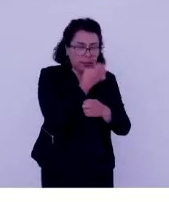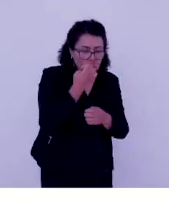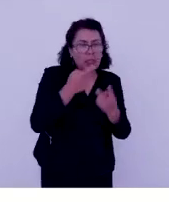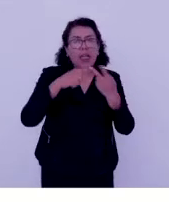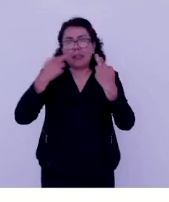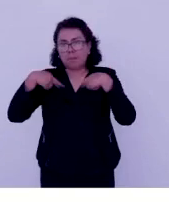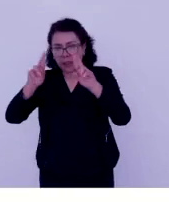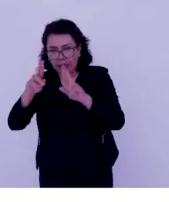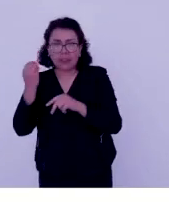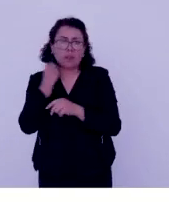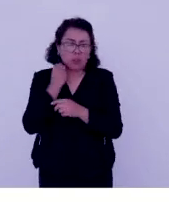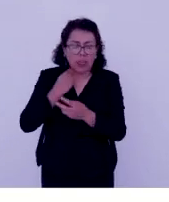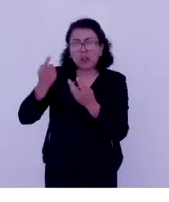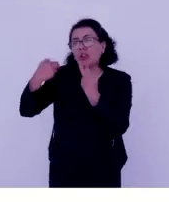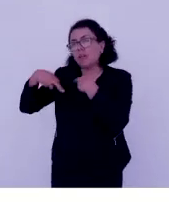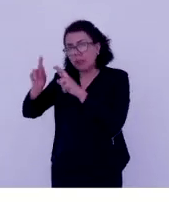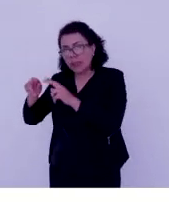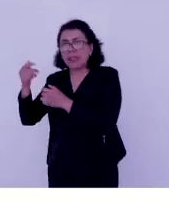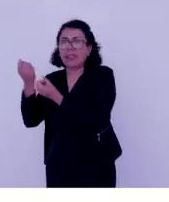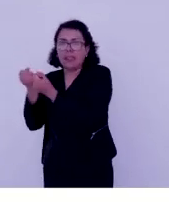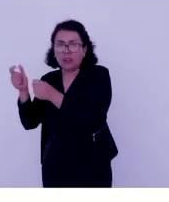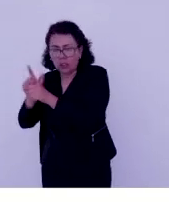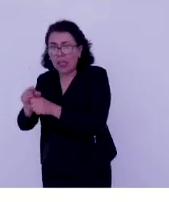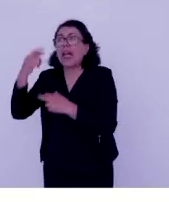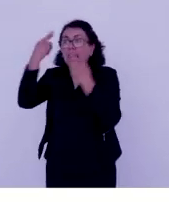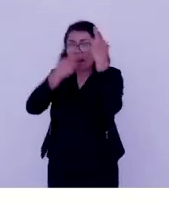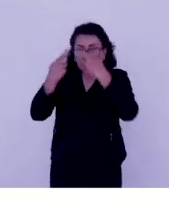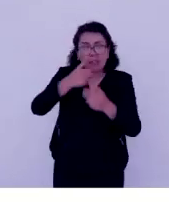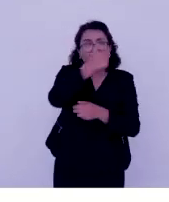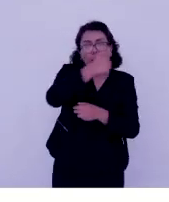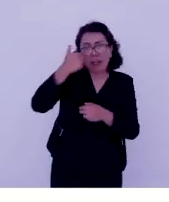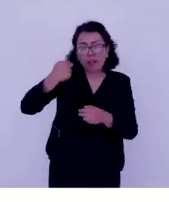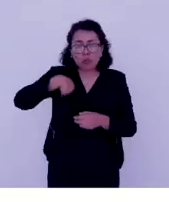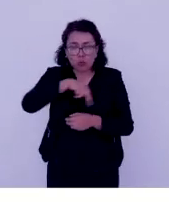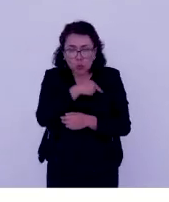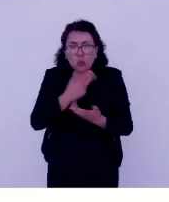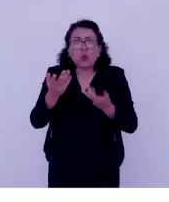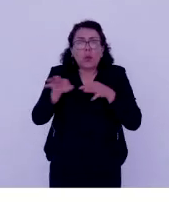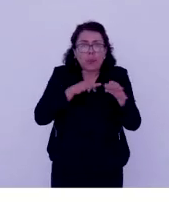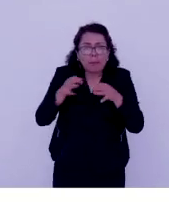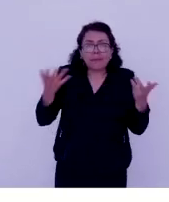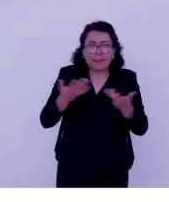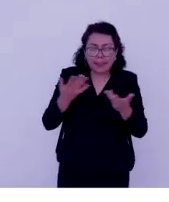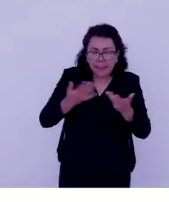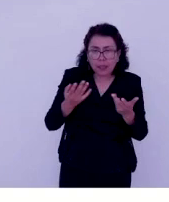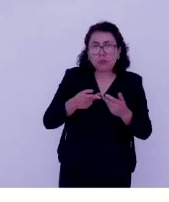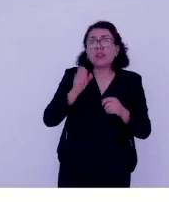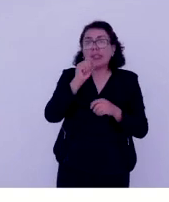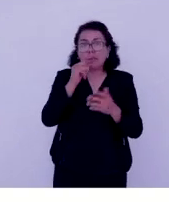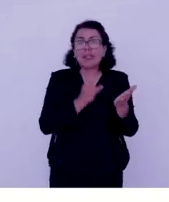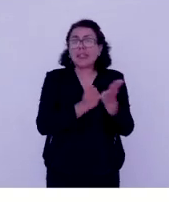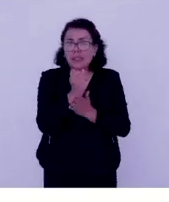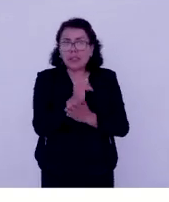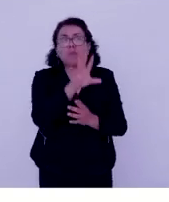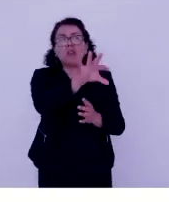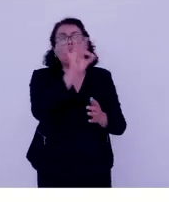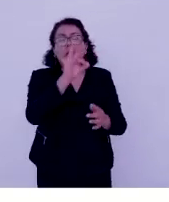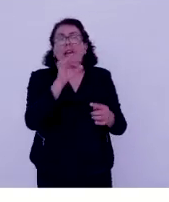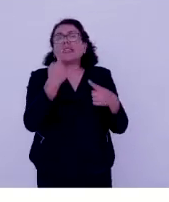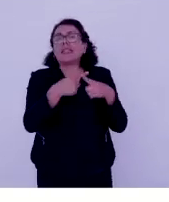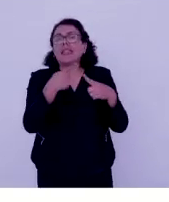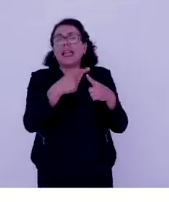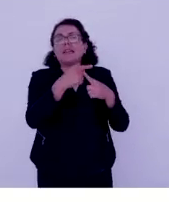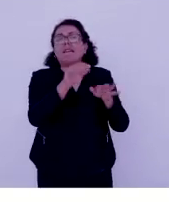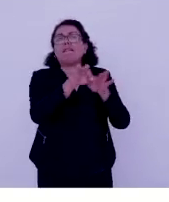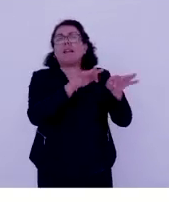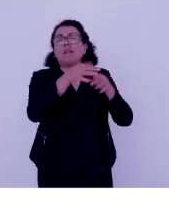internos nuestras carencias y nuestras fortalezas para la distribución del presupuesto así como la forma en la que se designan los jueces